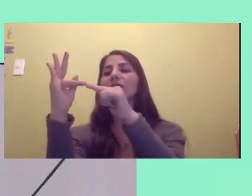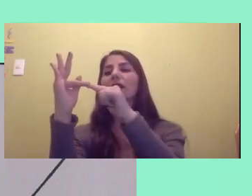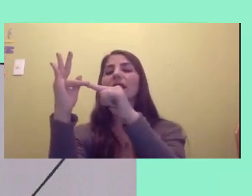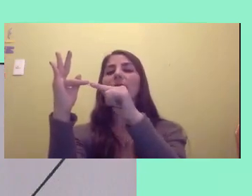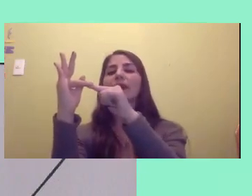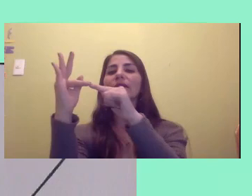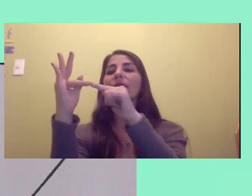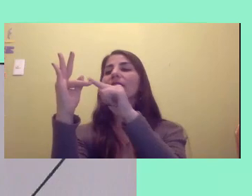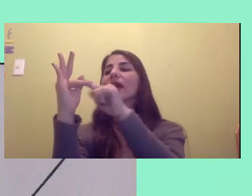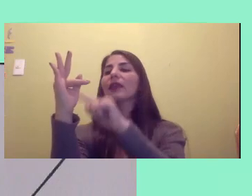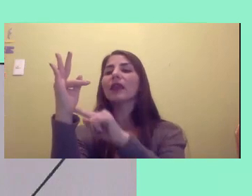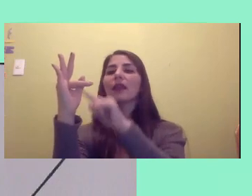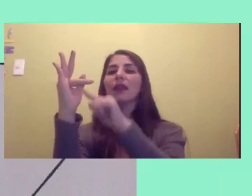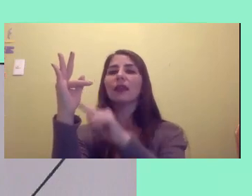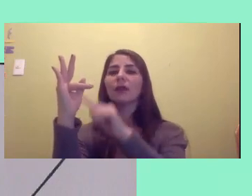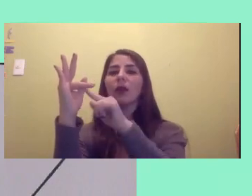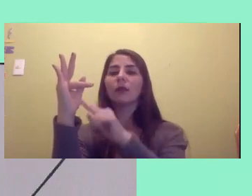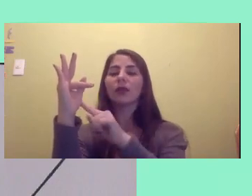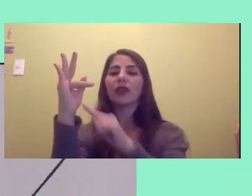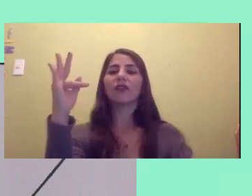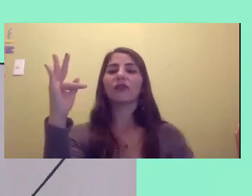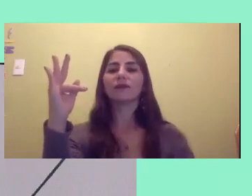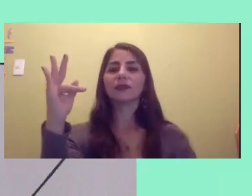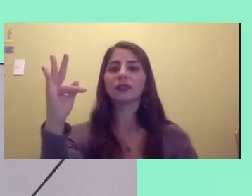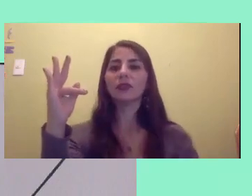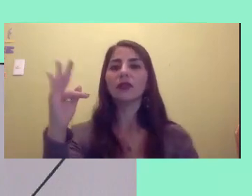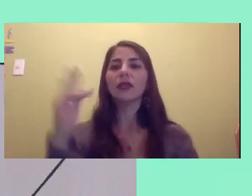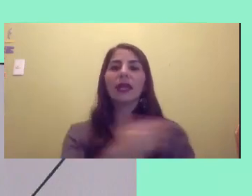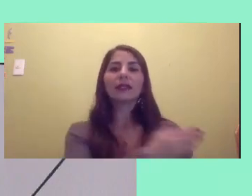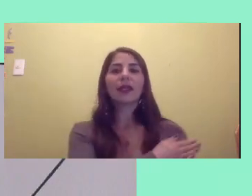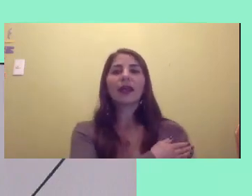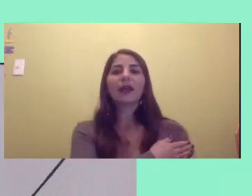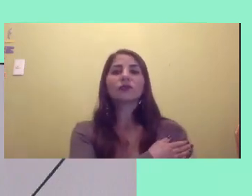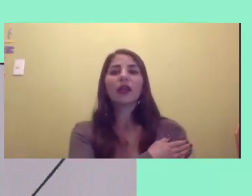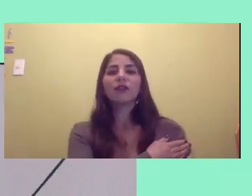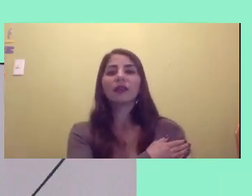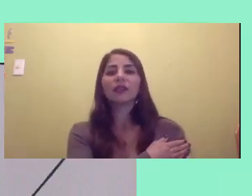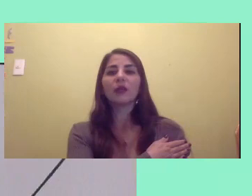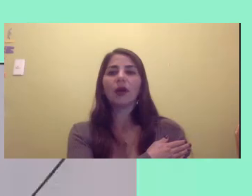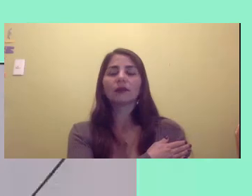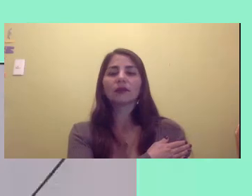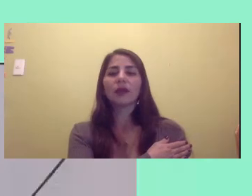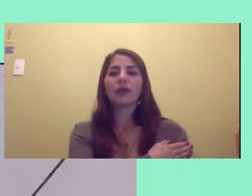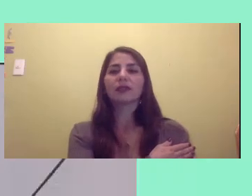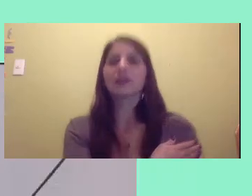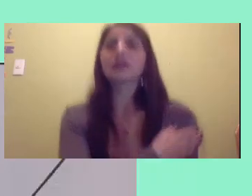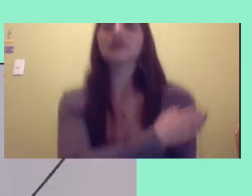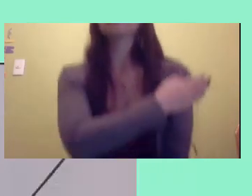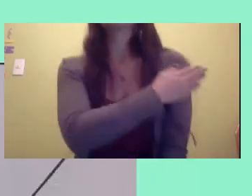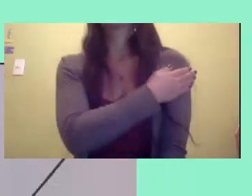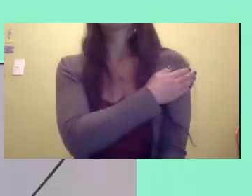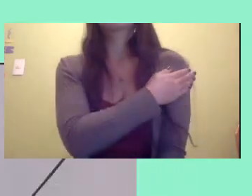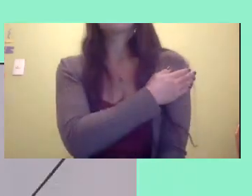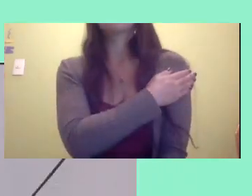pero acá tengo la parte media y el cuerpo de la F, ¿cierto? Esta de acá es una F antigua, que aparece